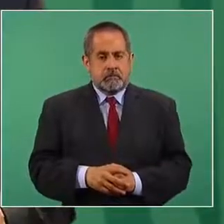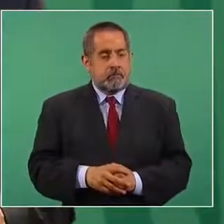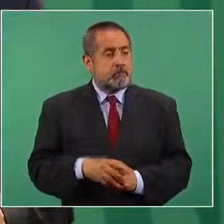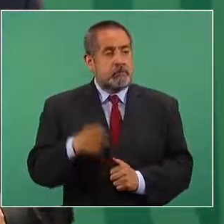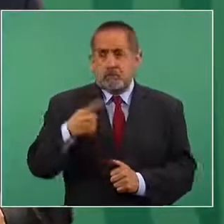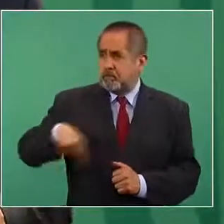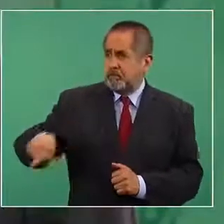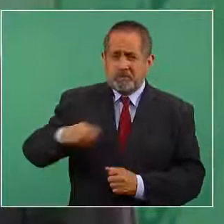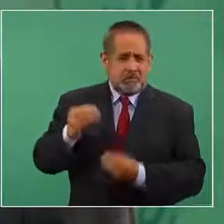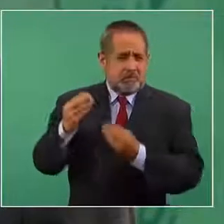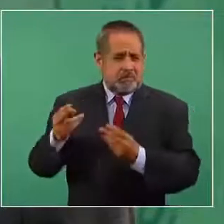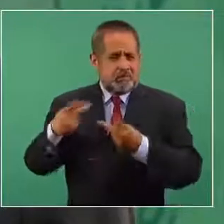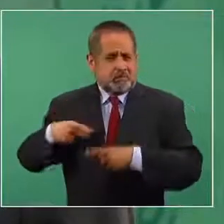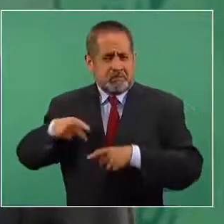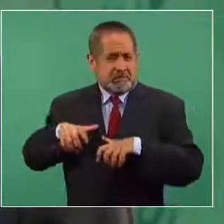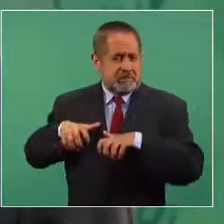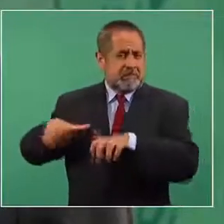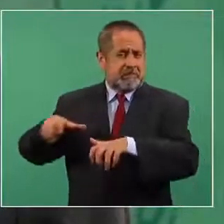muchos